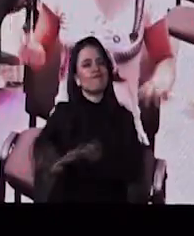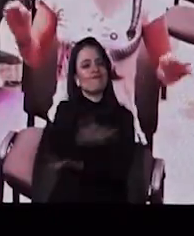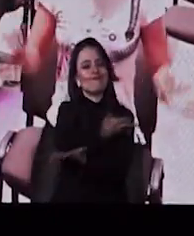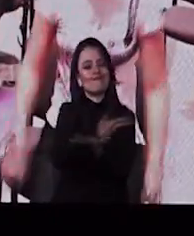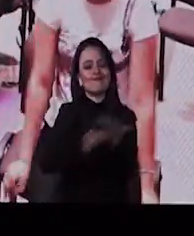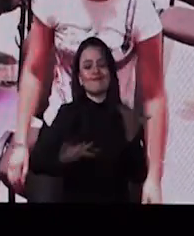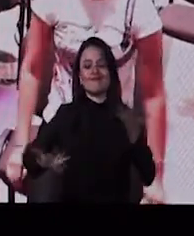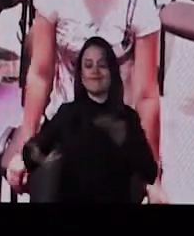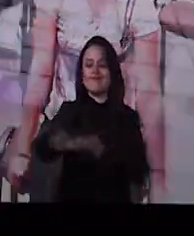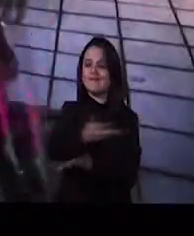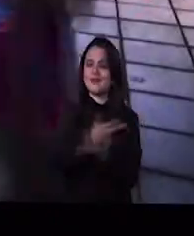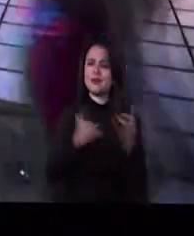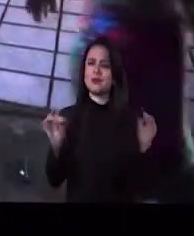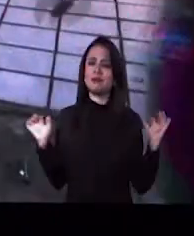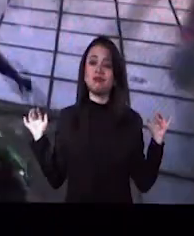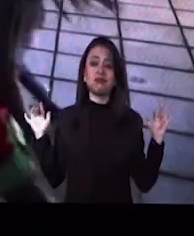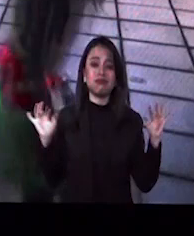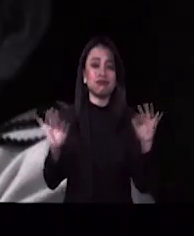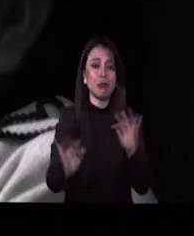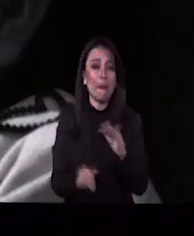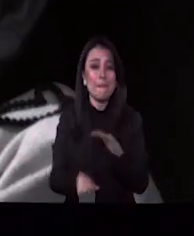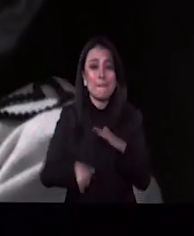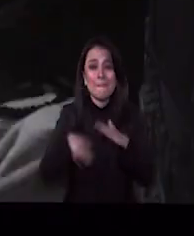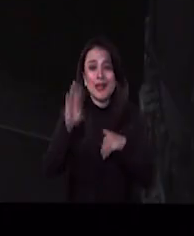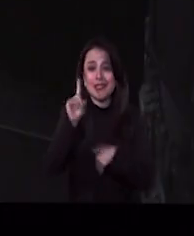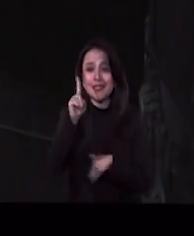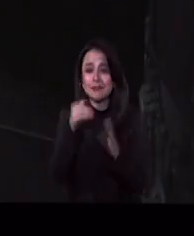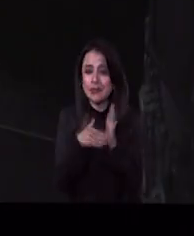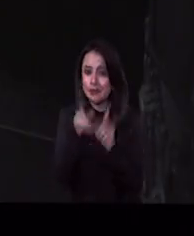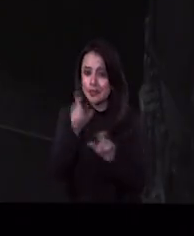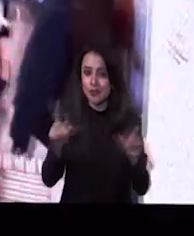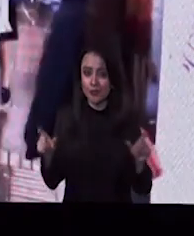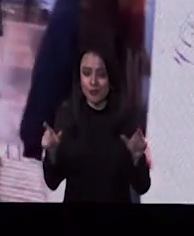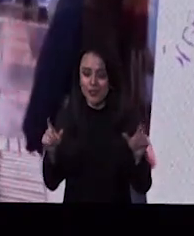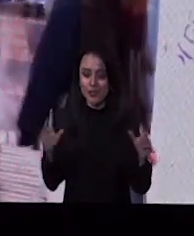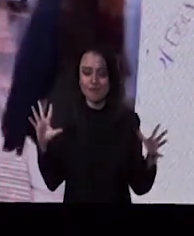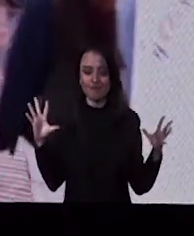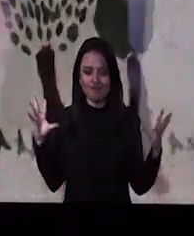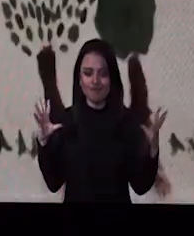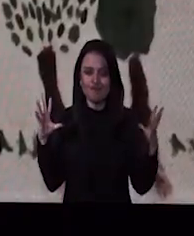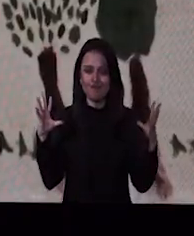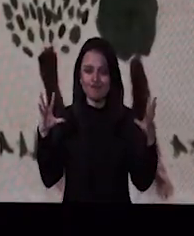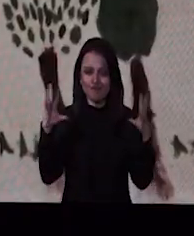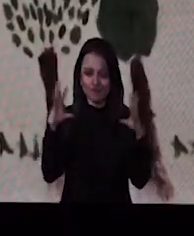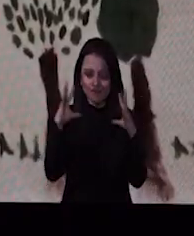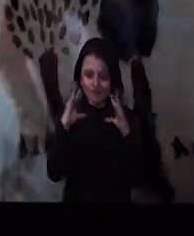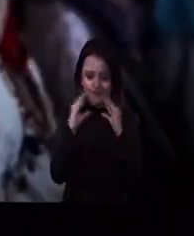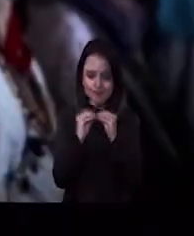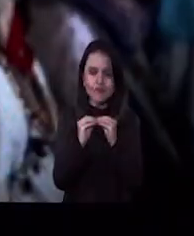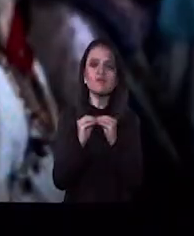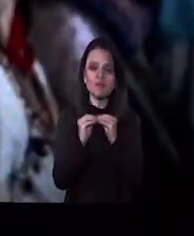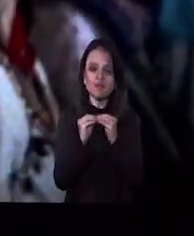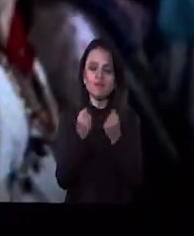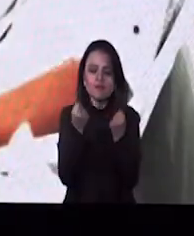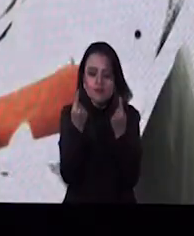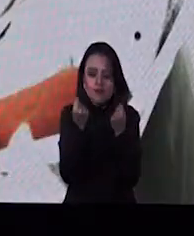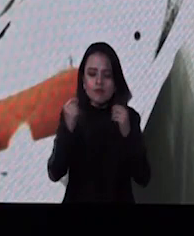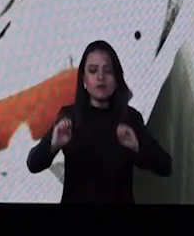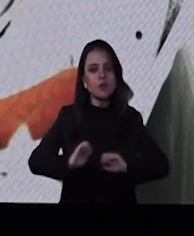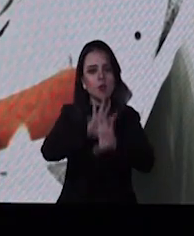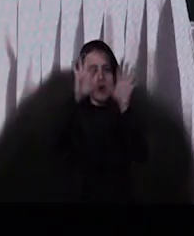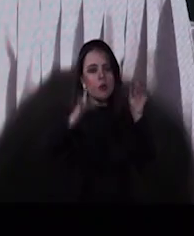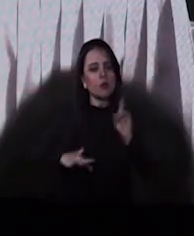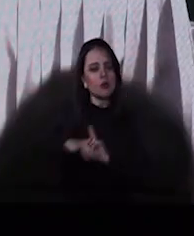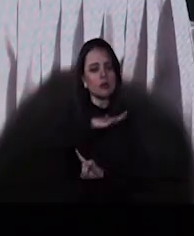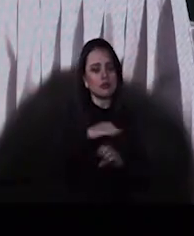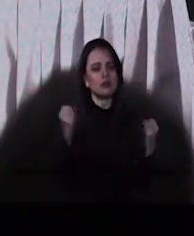convocar miles de personas para contribuir a una reflexión conjunta sobre lo ocurrido en el marco del conflicto armado y sobre los